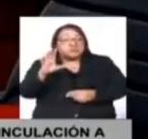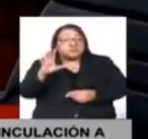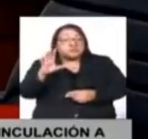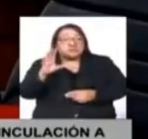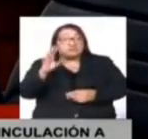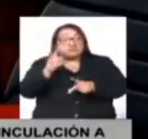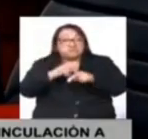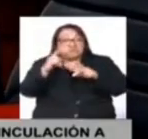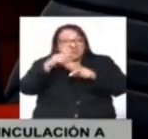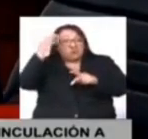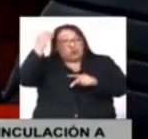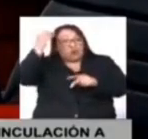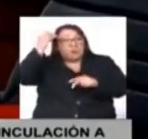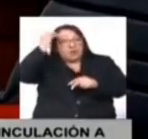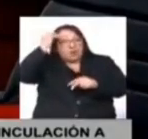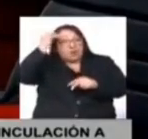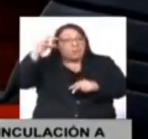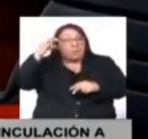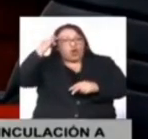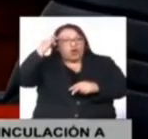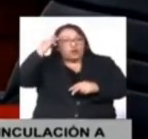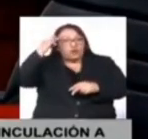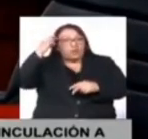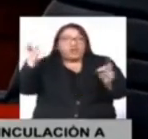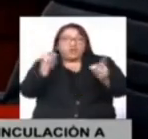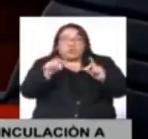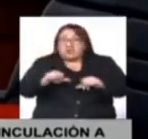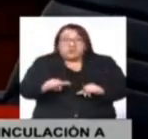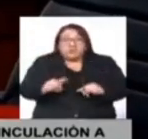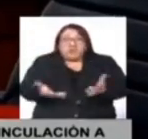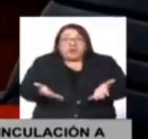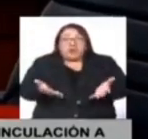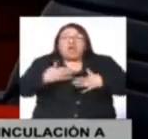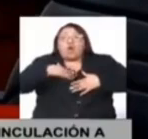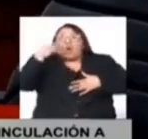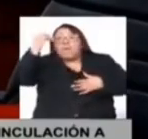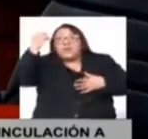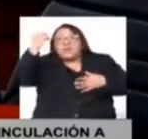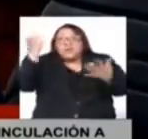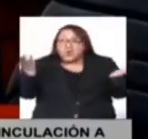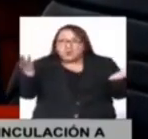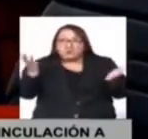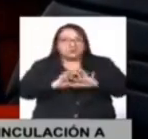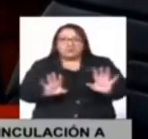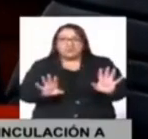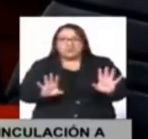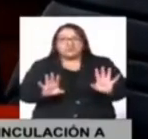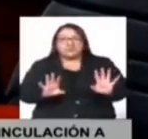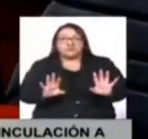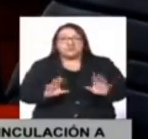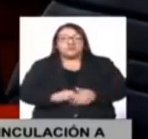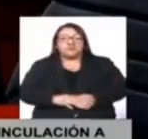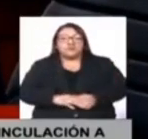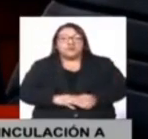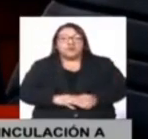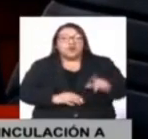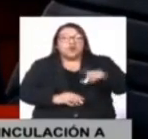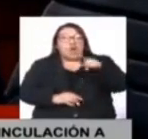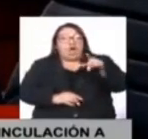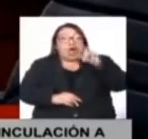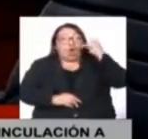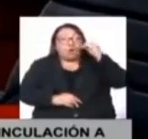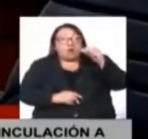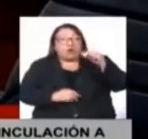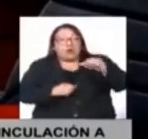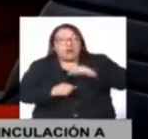son elementos probatorios todavía. Entonces, no es el momento en el cual la Junta Nacional de Justicia